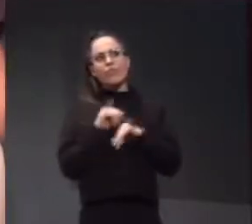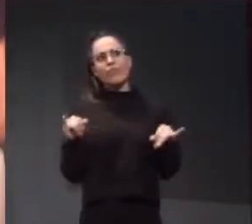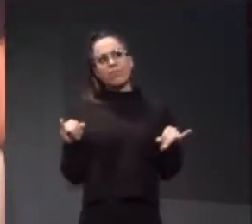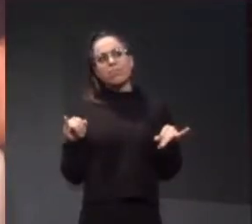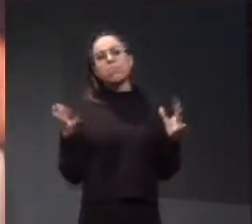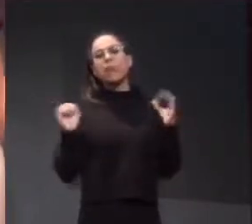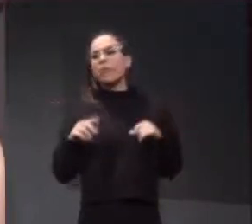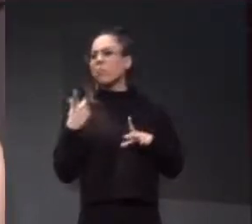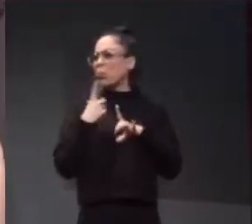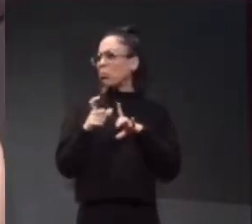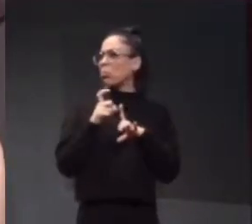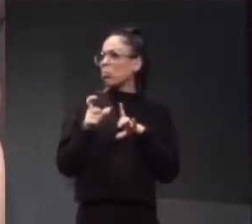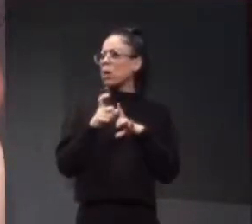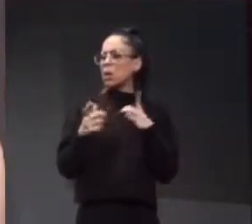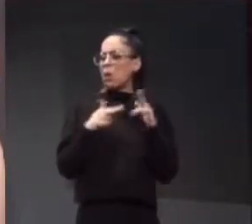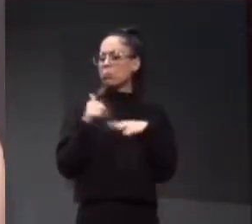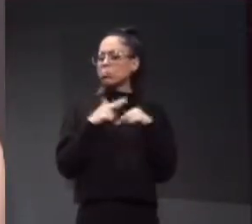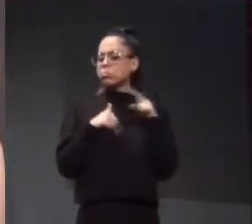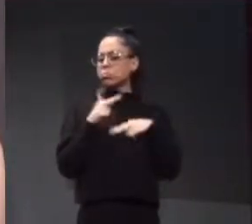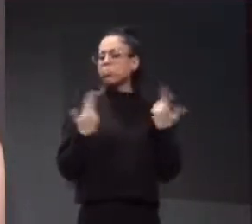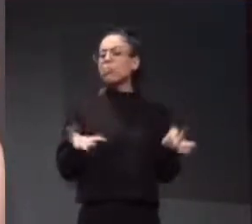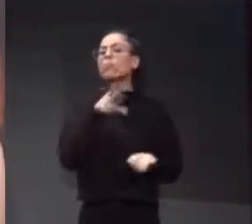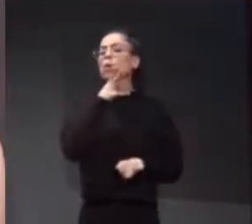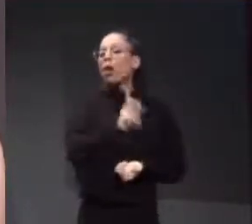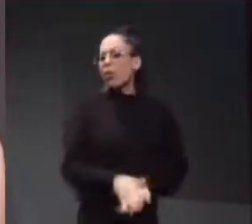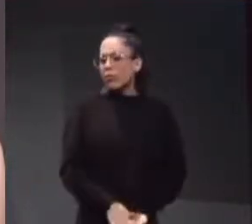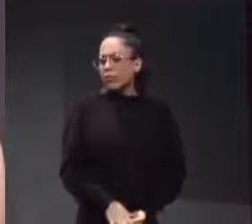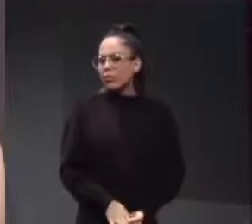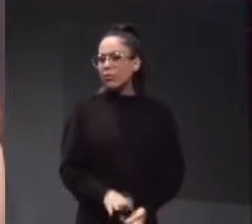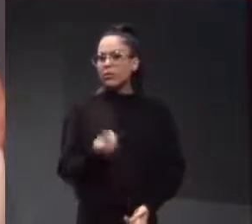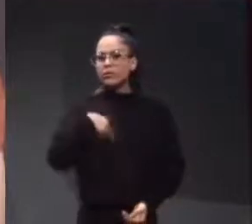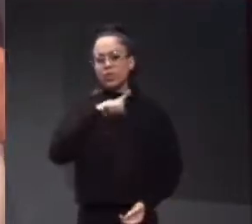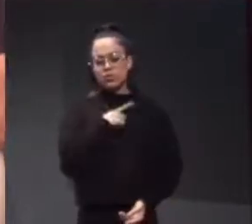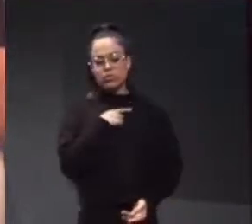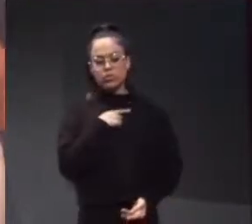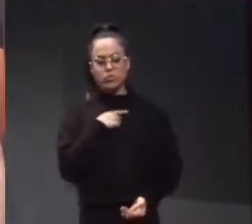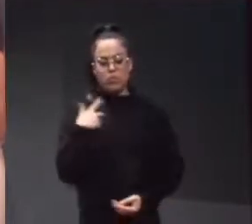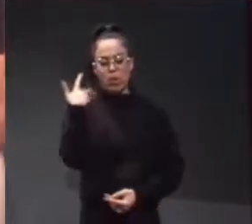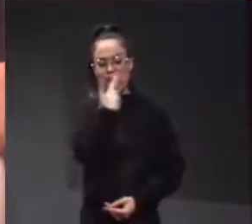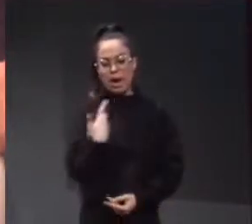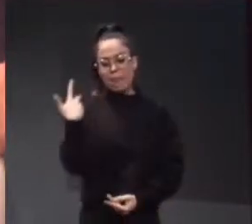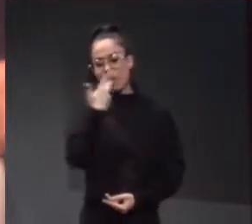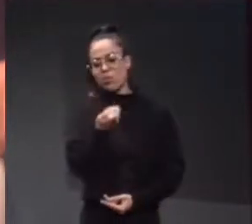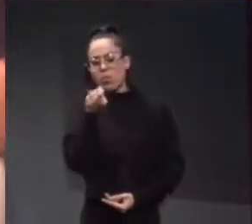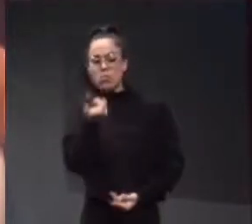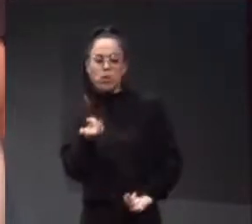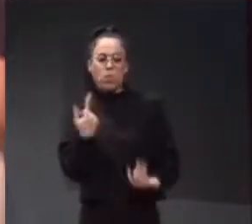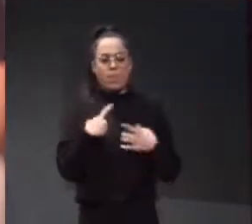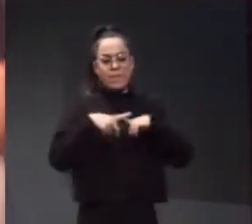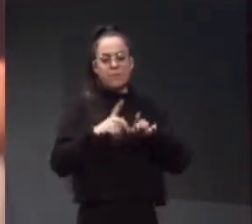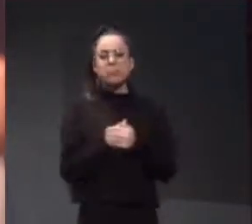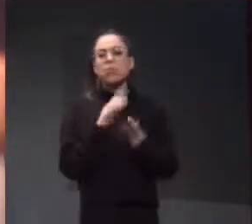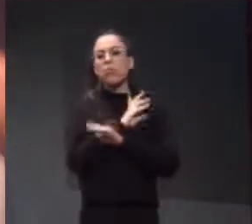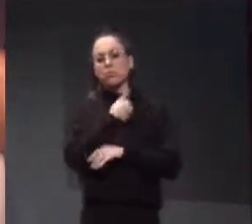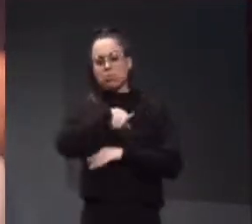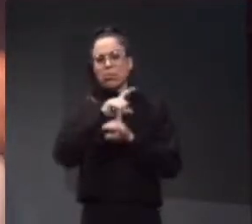una película después decía fácil pues era grabar una las sesiones con un poco más de diferentes en una típica sesión y hacemos una película